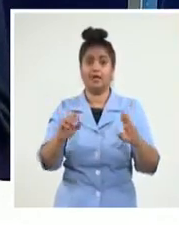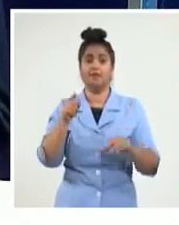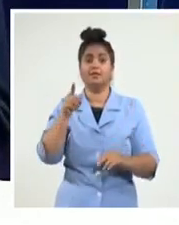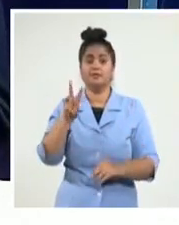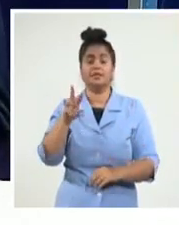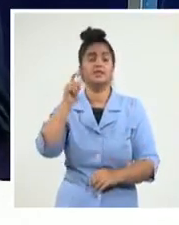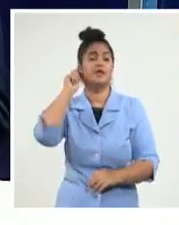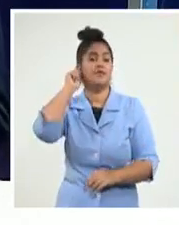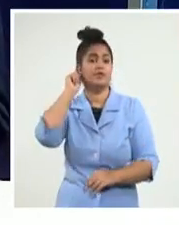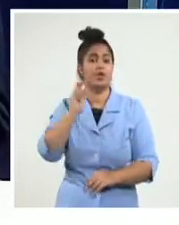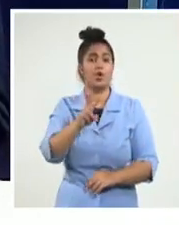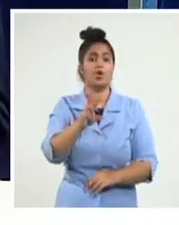luís arce catacora